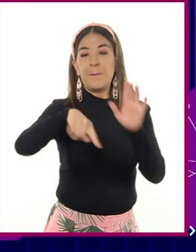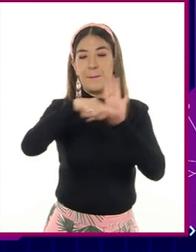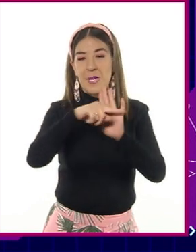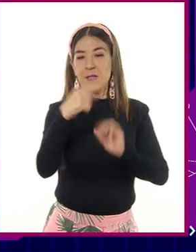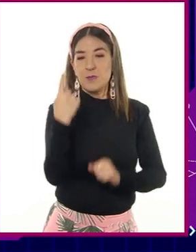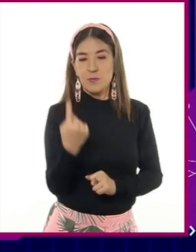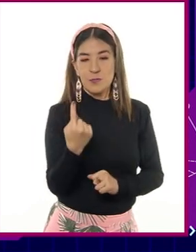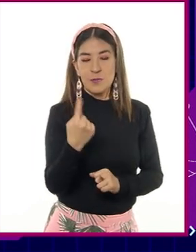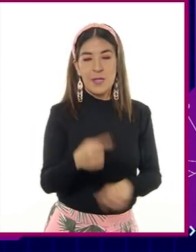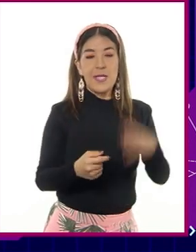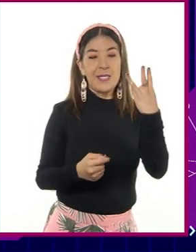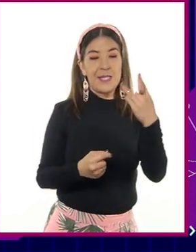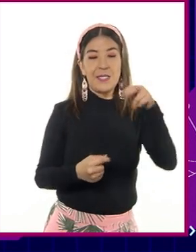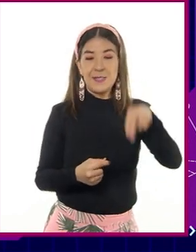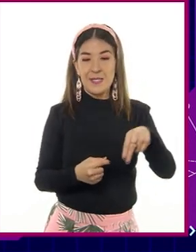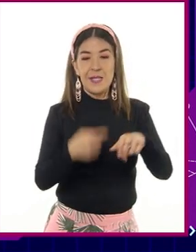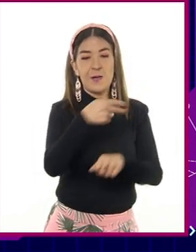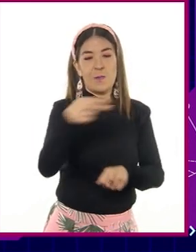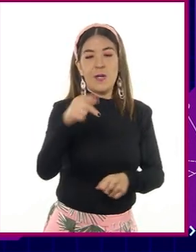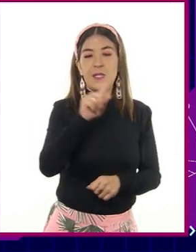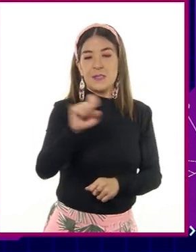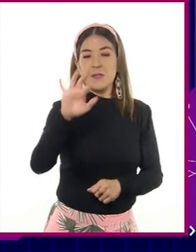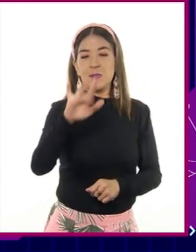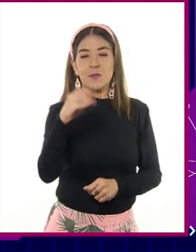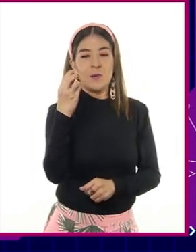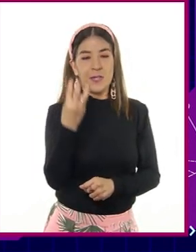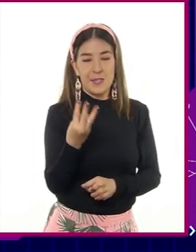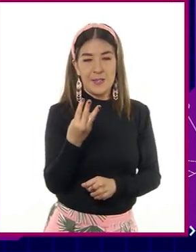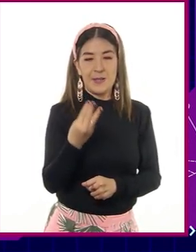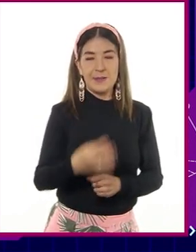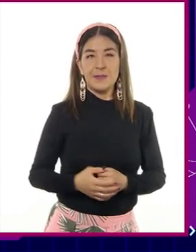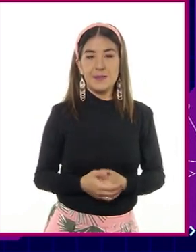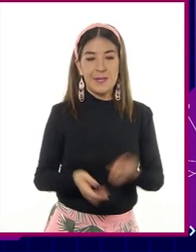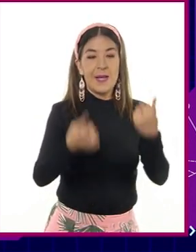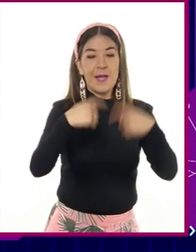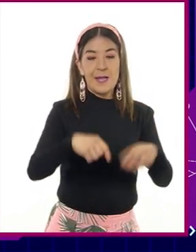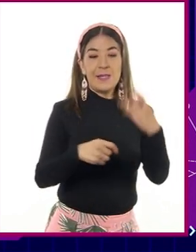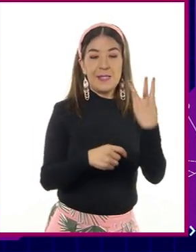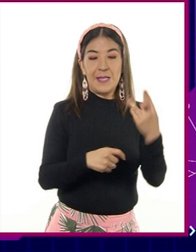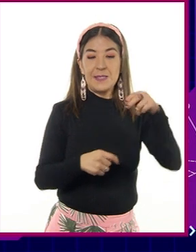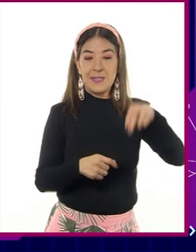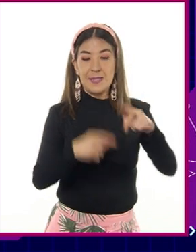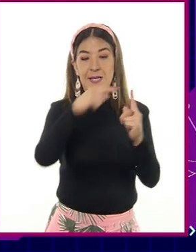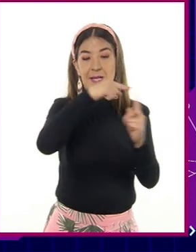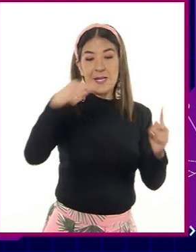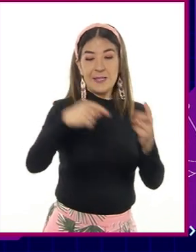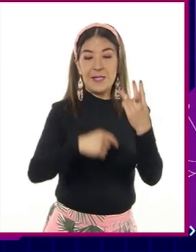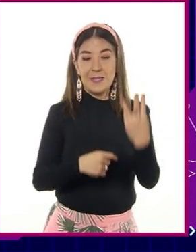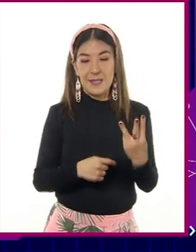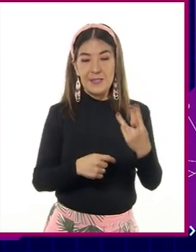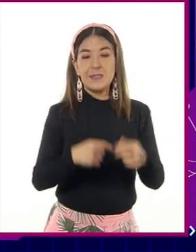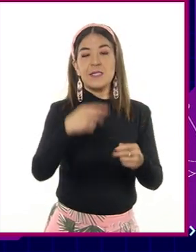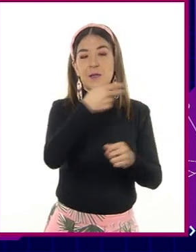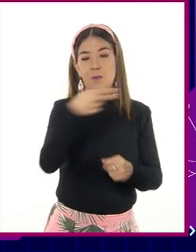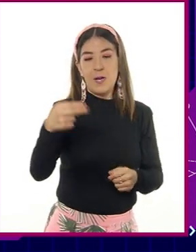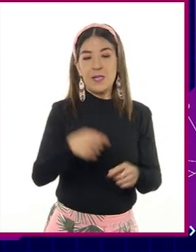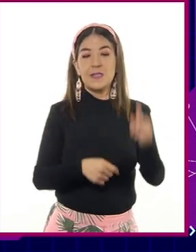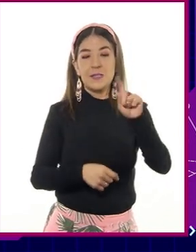1. 3n igual a 153. 3n entre 3 igual